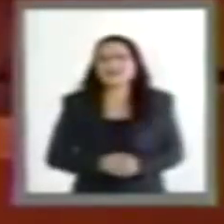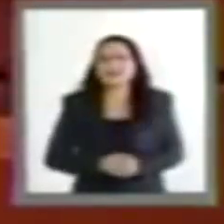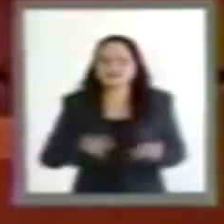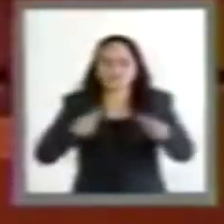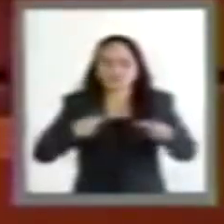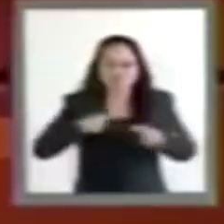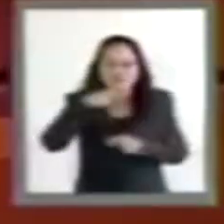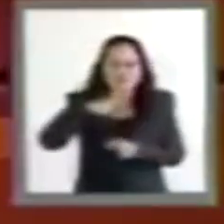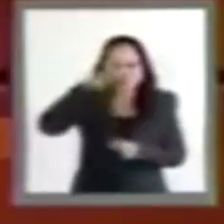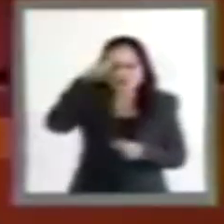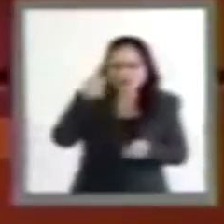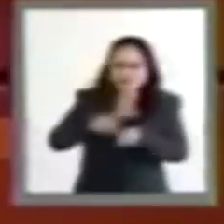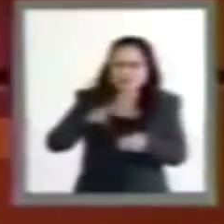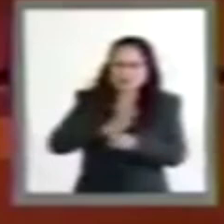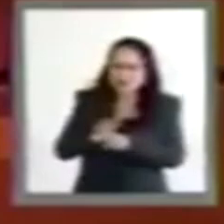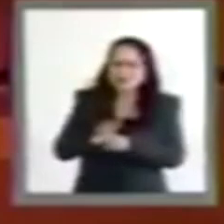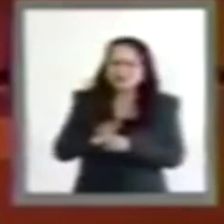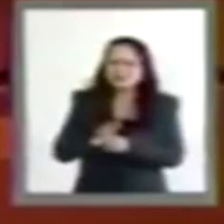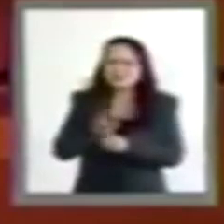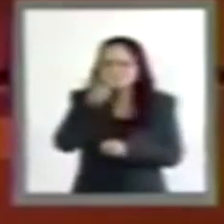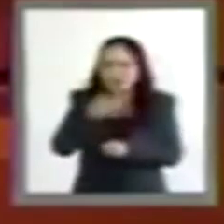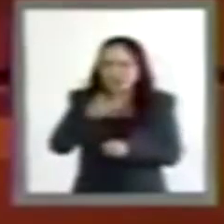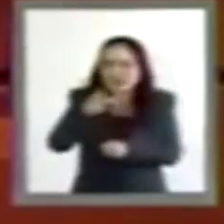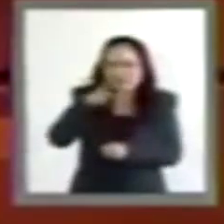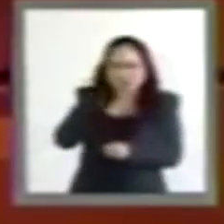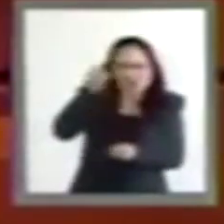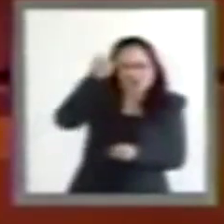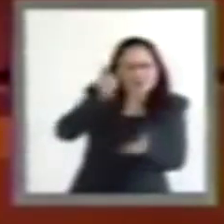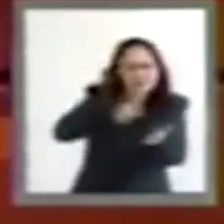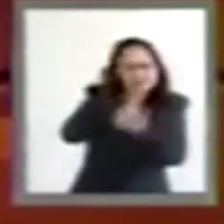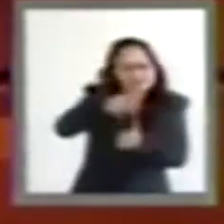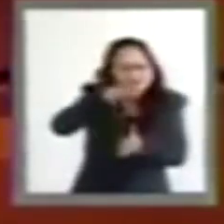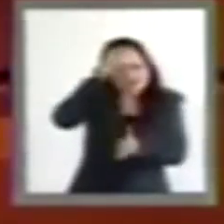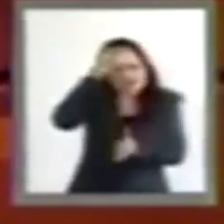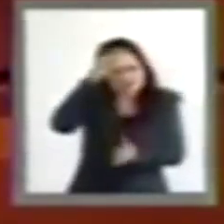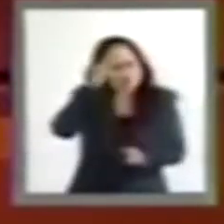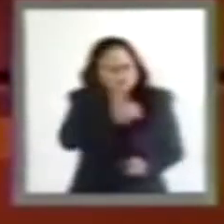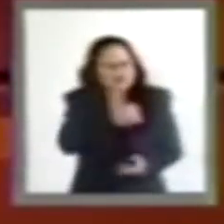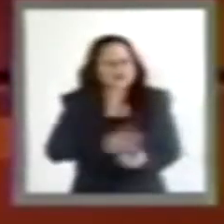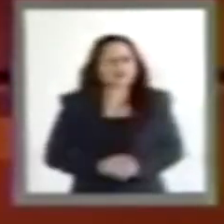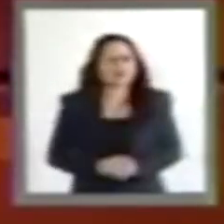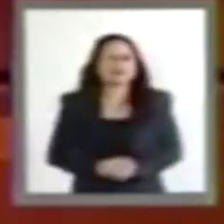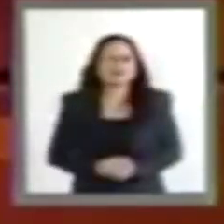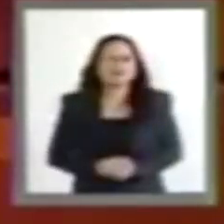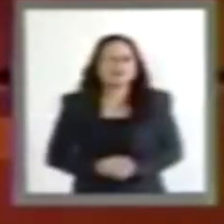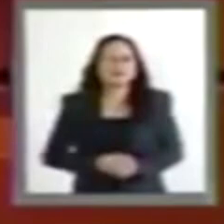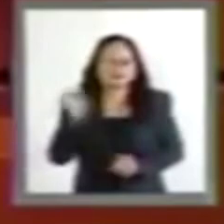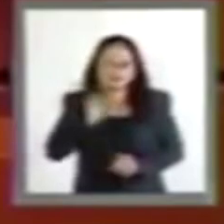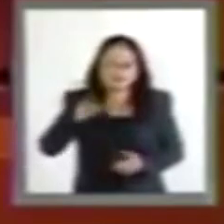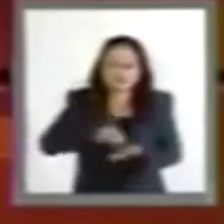peligroso que un tonto con iniciativa. Y si aún viviera el autor